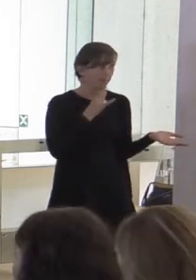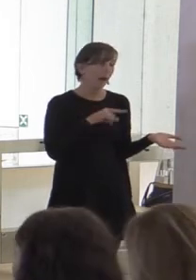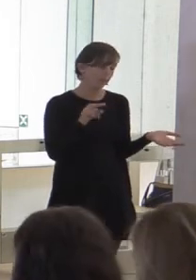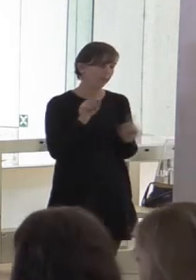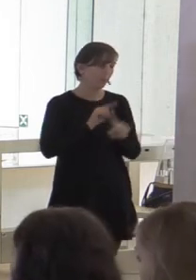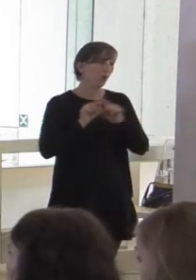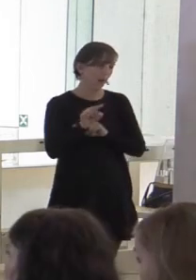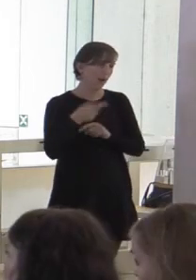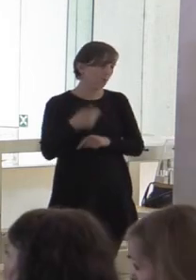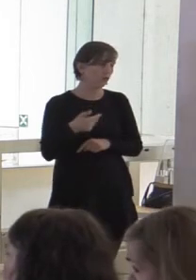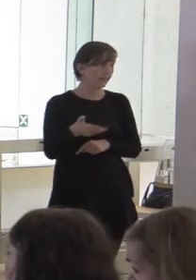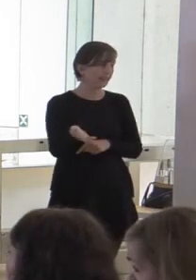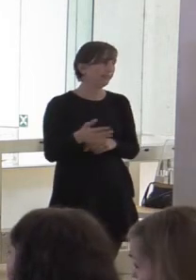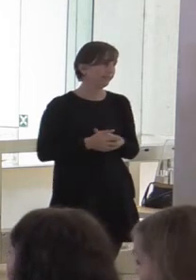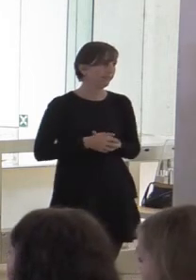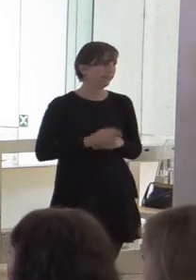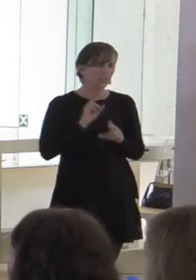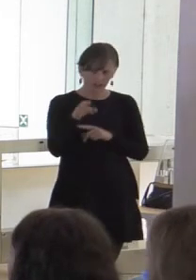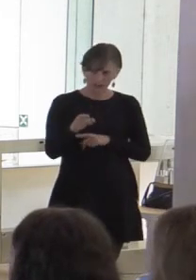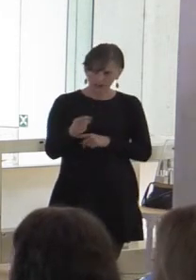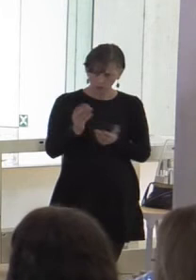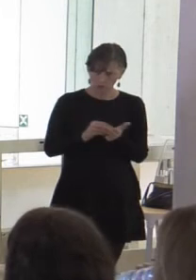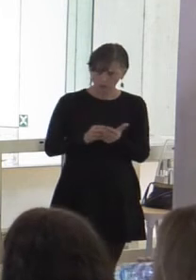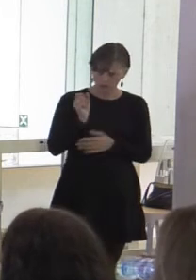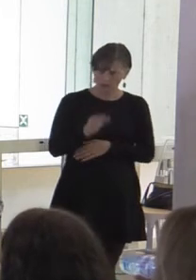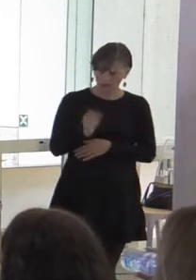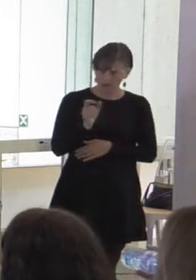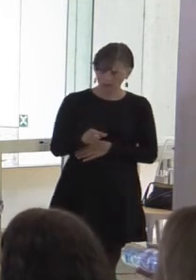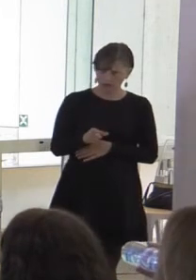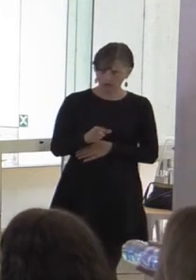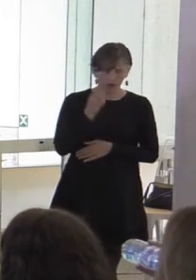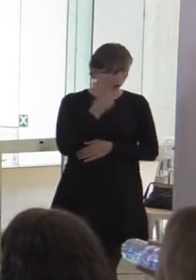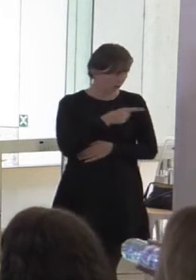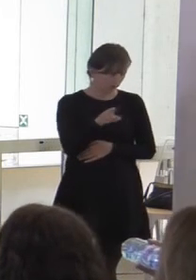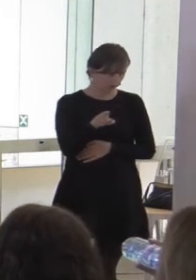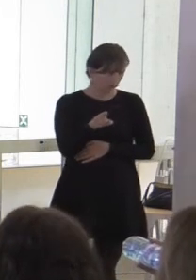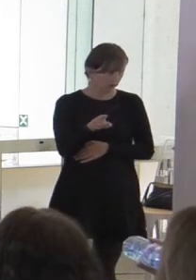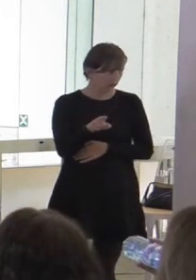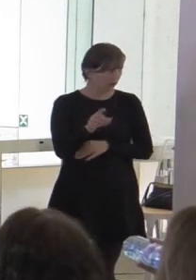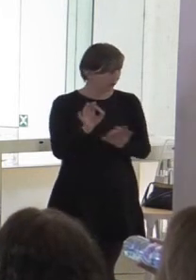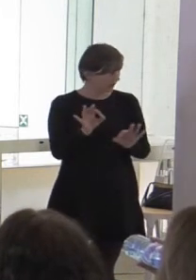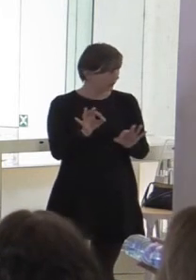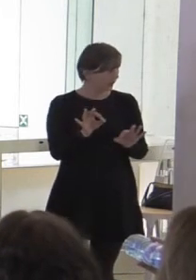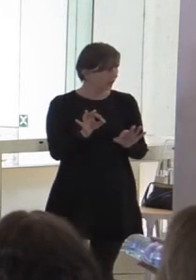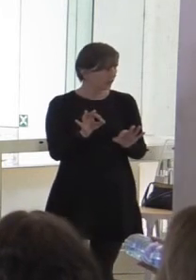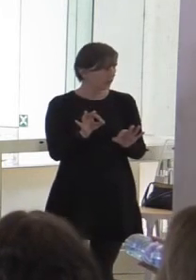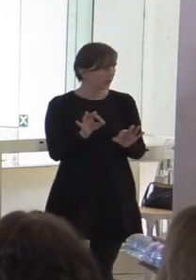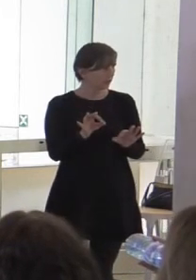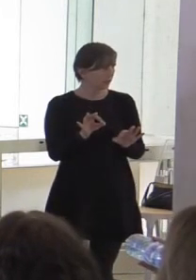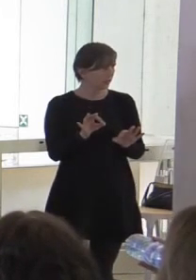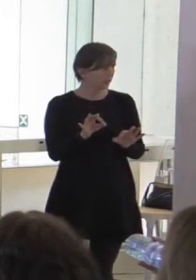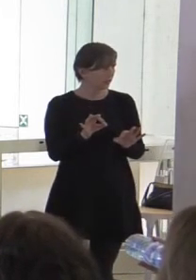problema importante. Isto acontece moito, Antonio. Que os prescriptores, como dicía